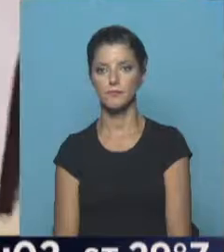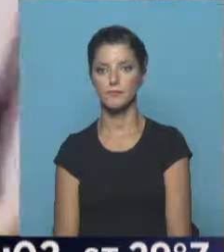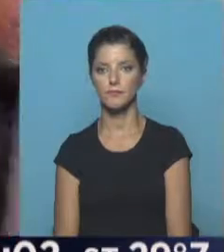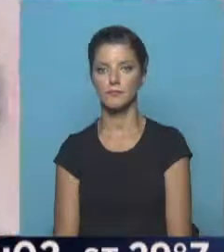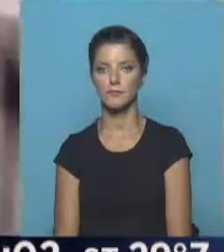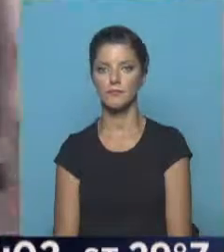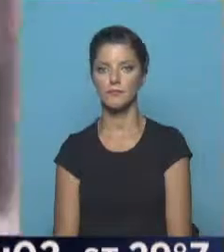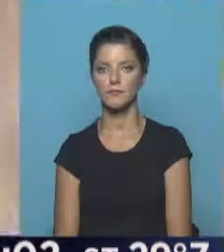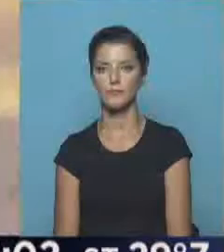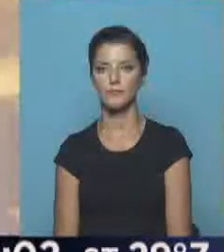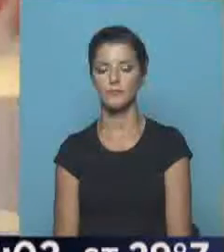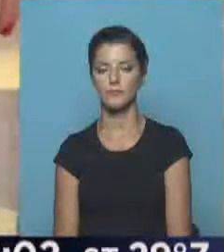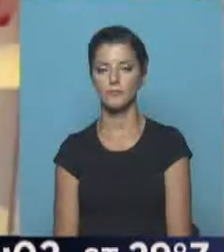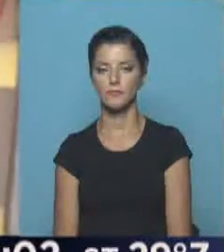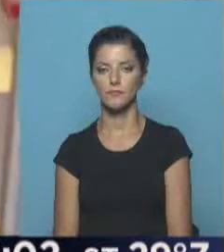y